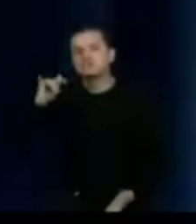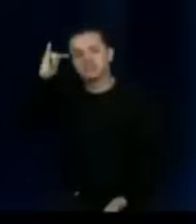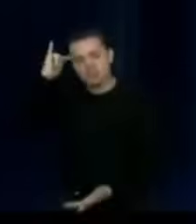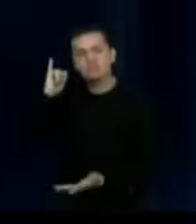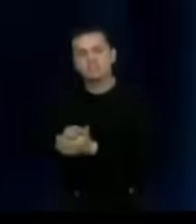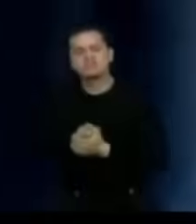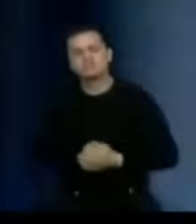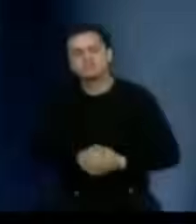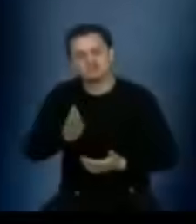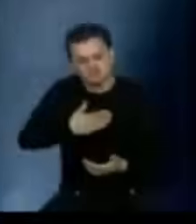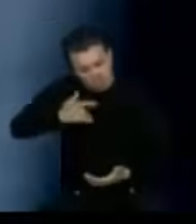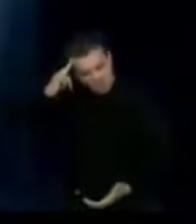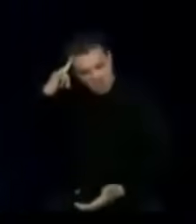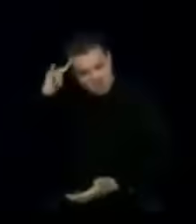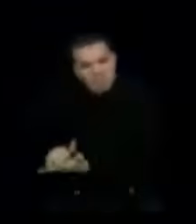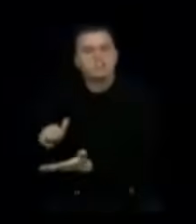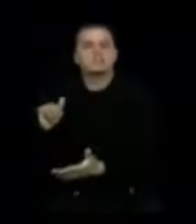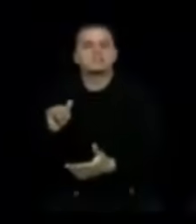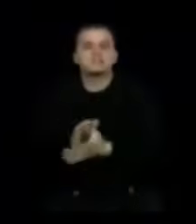Lo creo.